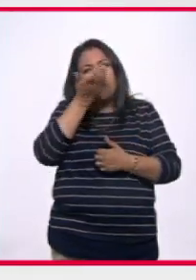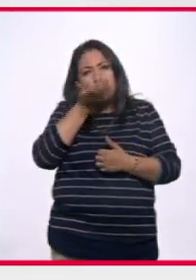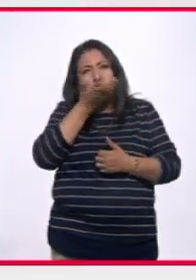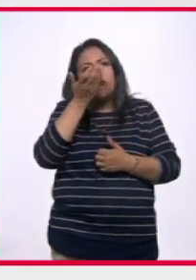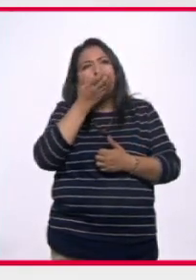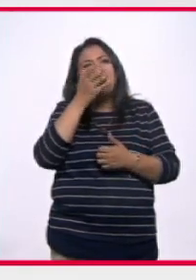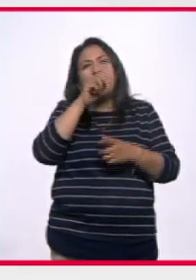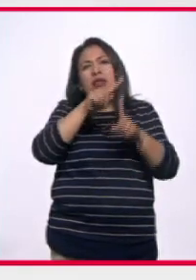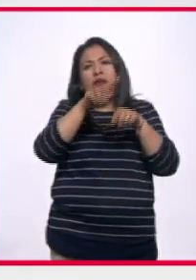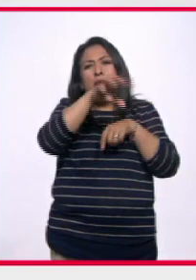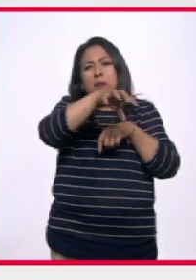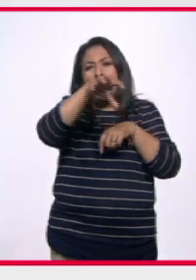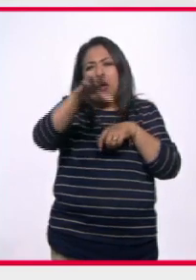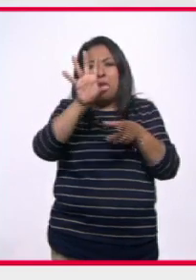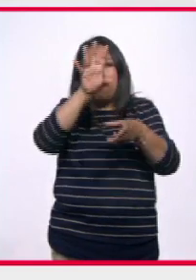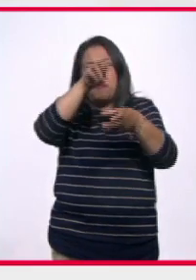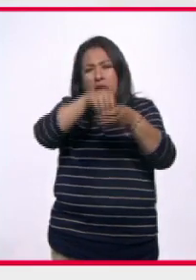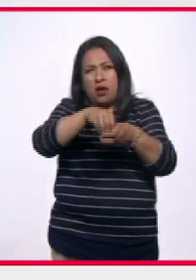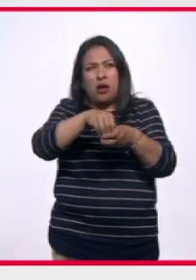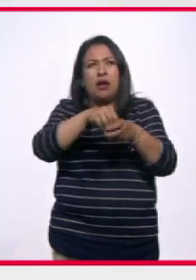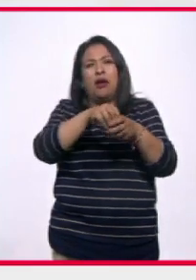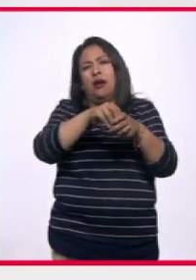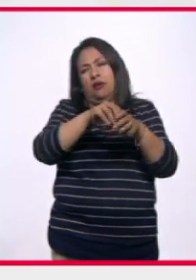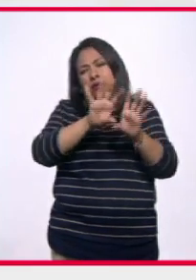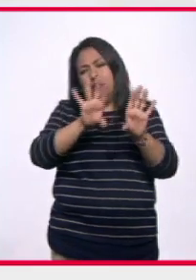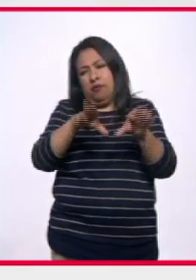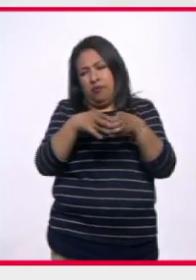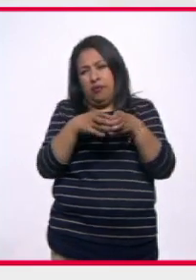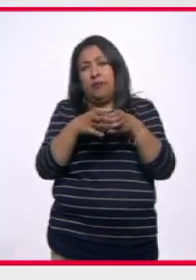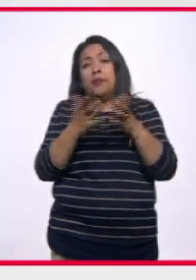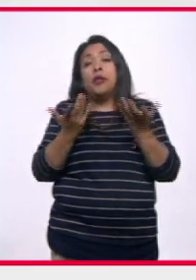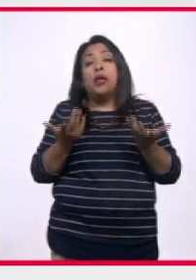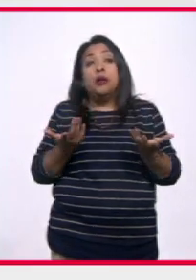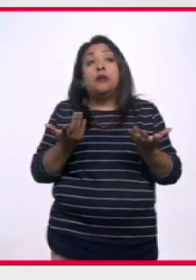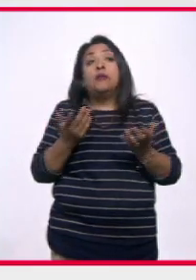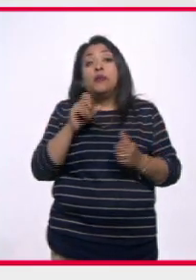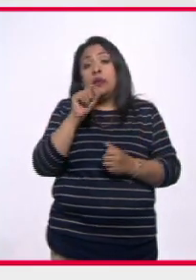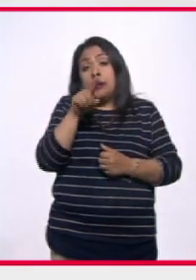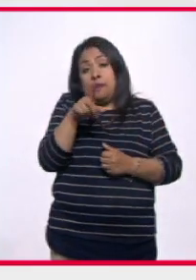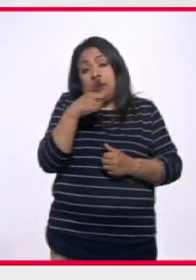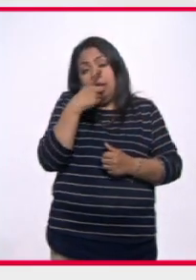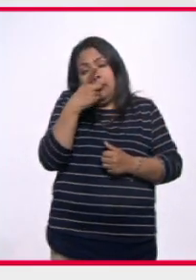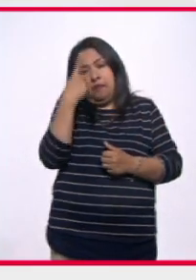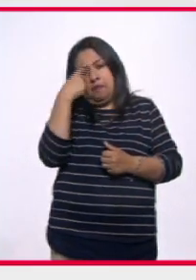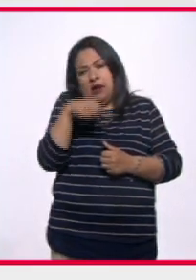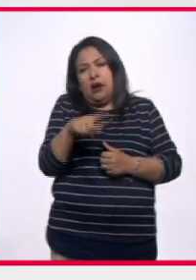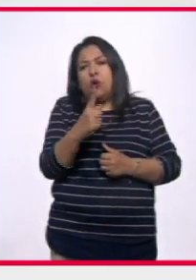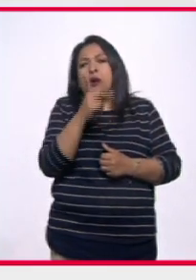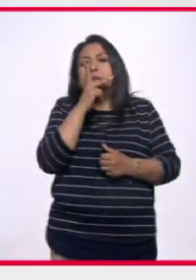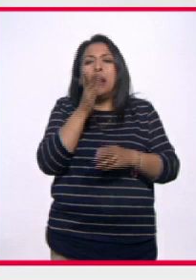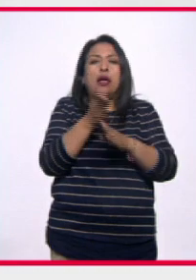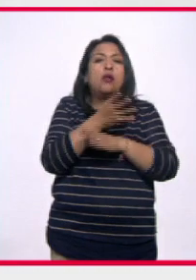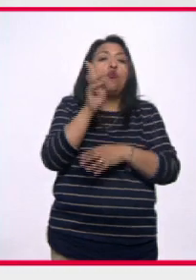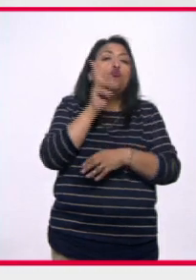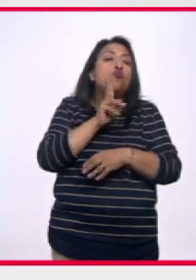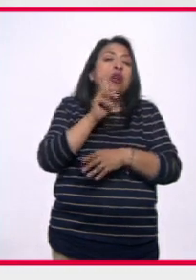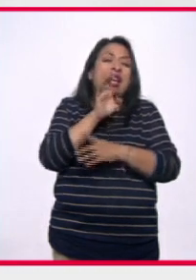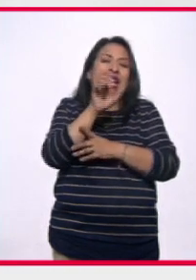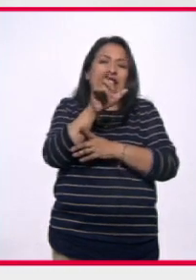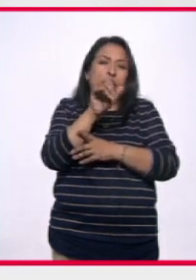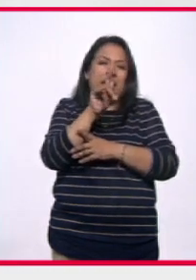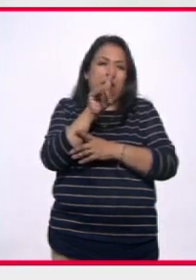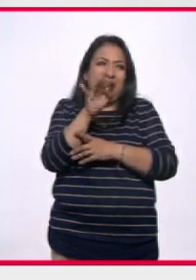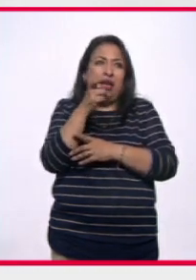transdisciplina interdisciplina multidisciplinar y digamos para una palabra antes de experimentación que es el